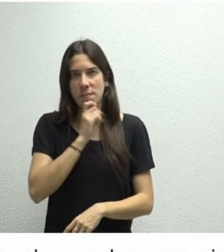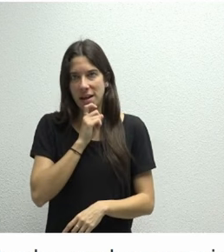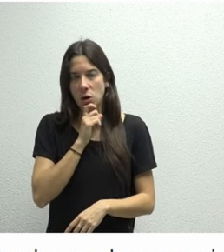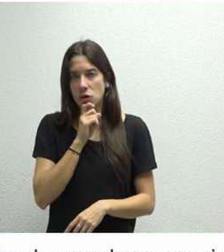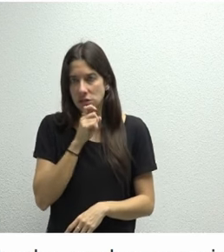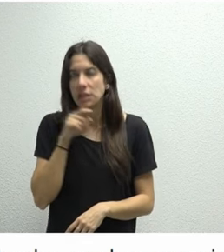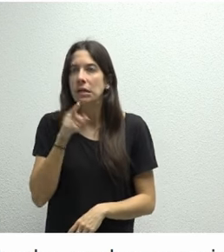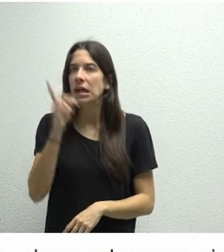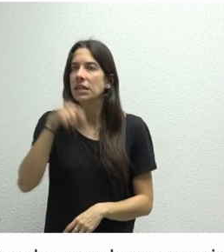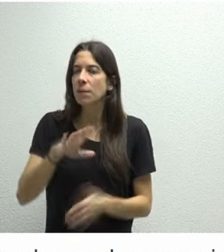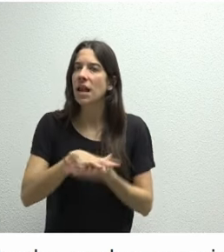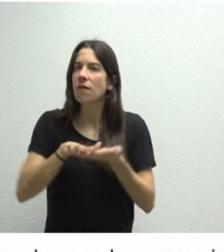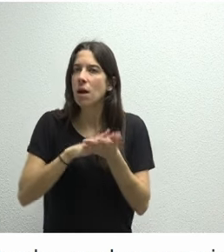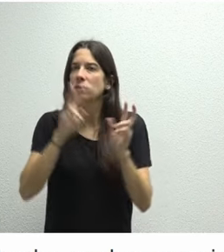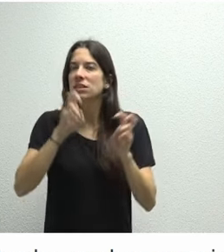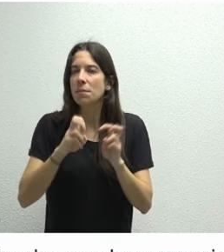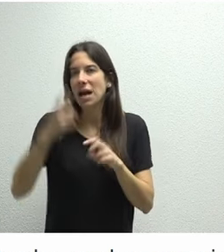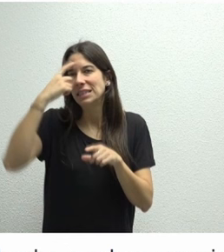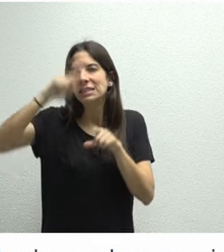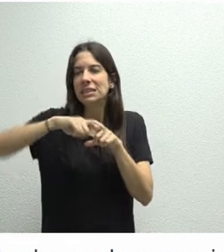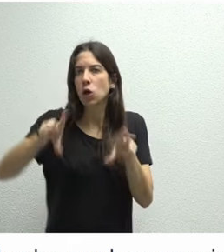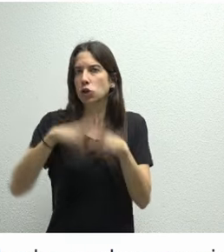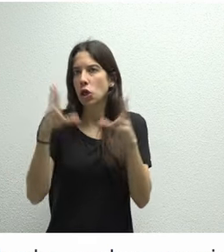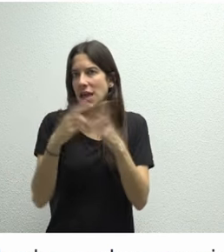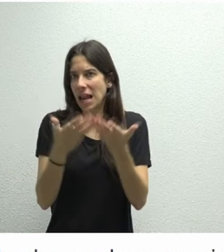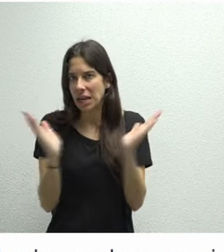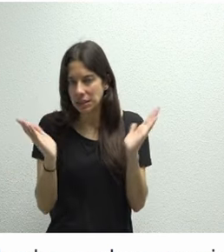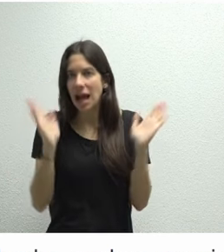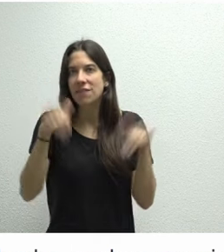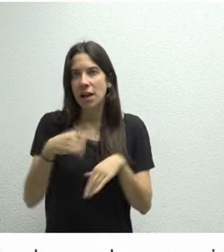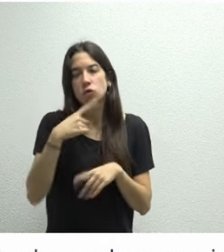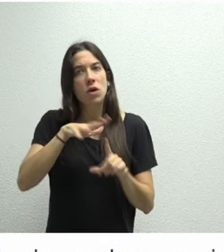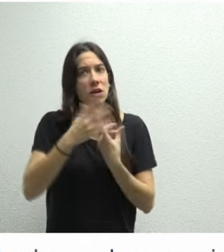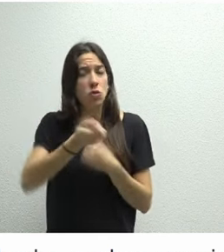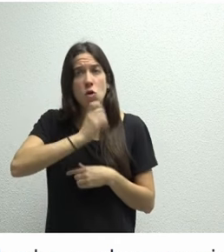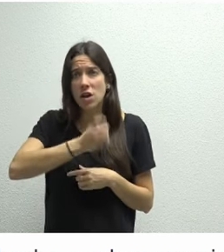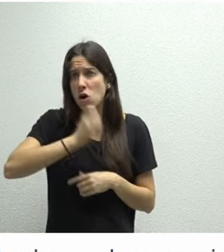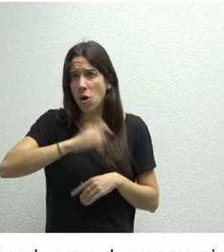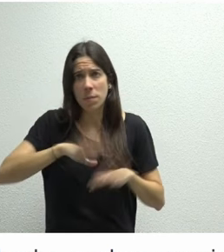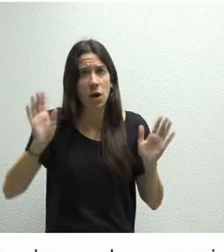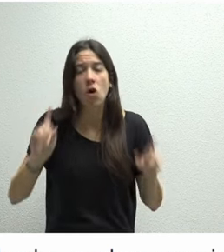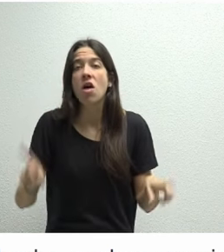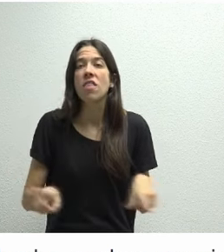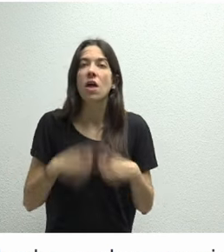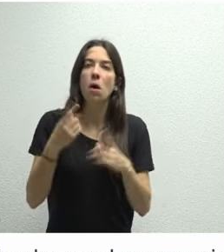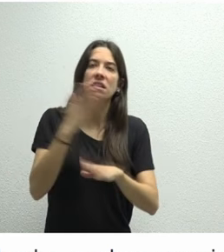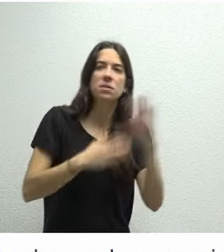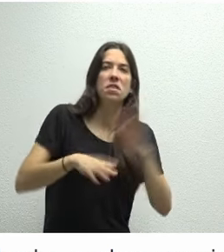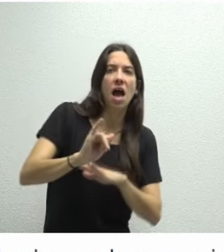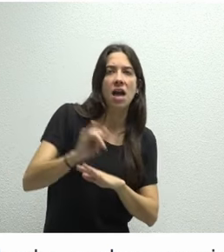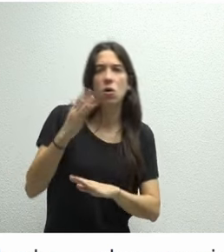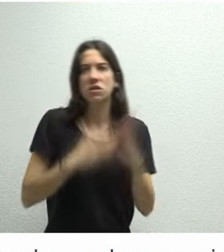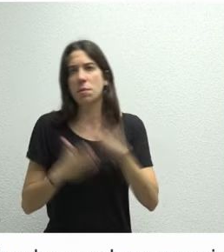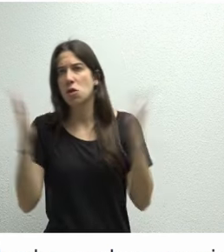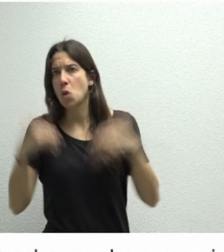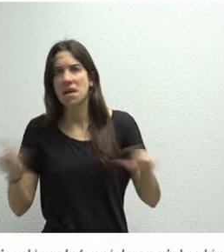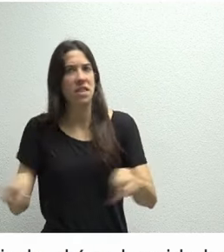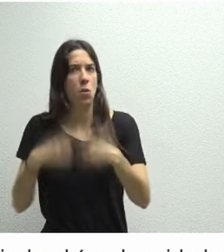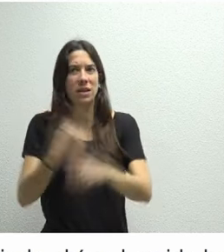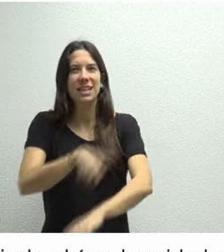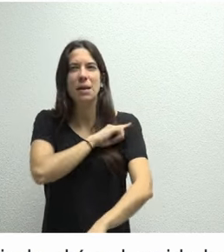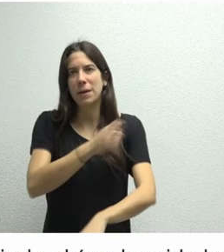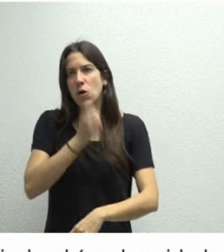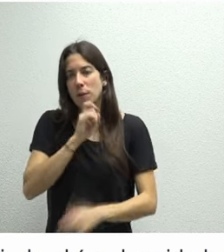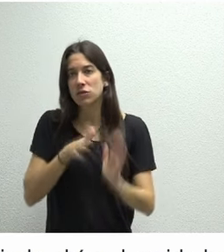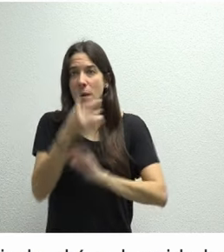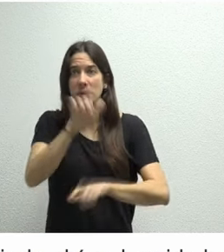metíamos también todos los aspectos psicosociales al final un caso hipercom da igual que tenga discapacidad o no es un caso donde la gente que tiene que trabajar